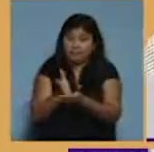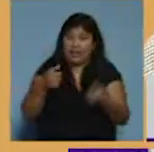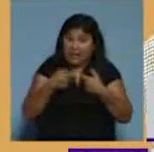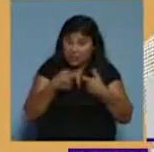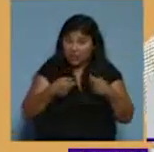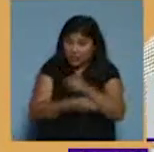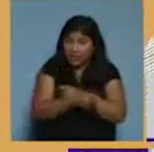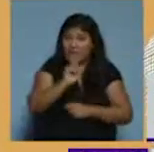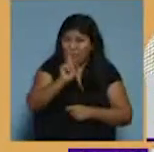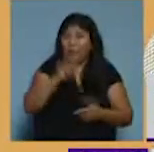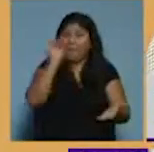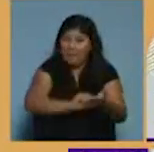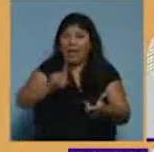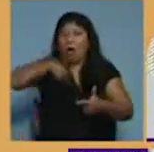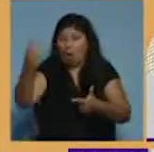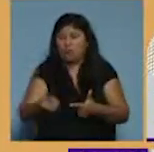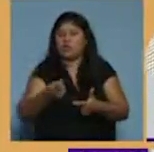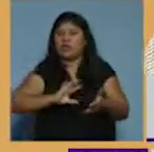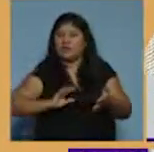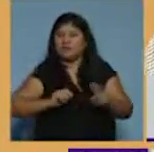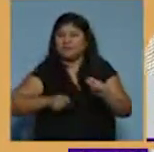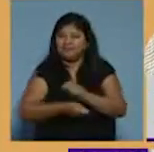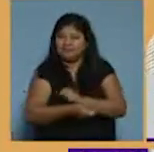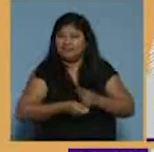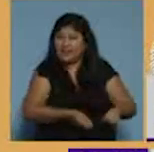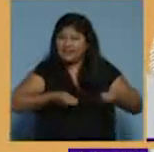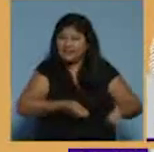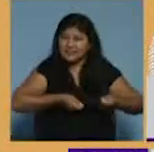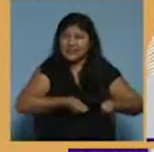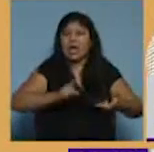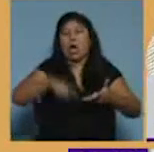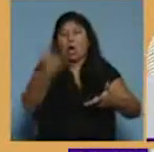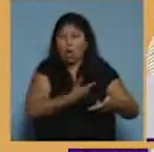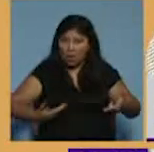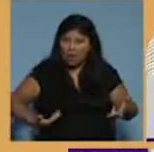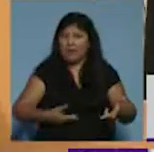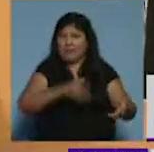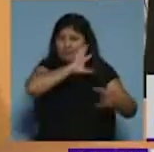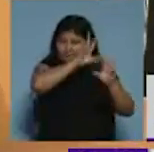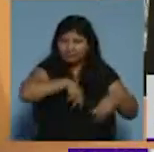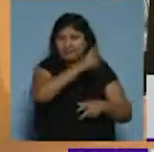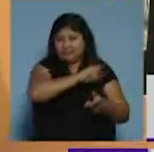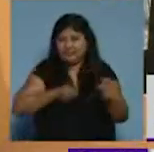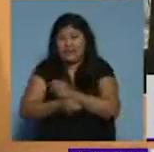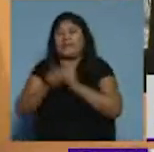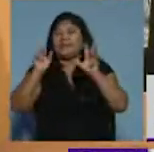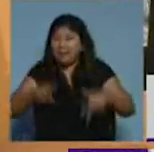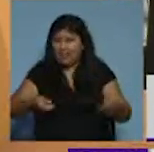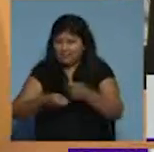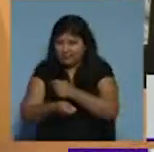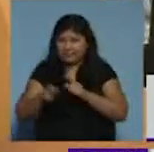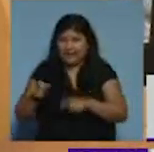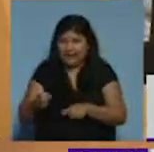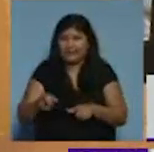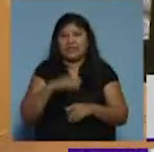por extorsión que fue el inicio de esta causa y por fraude la administración pública doctor este se sabe o